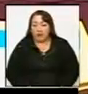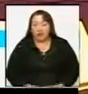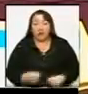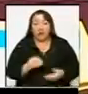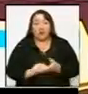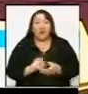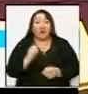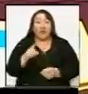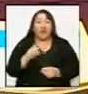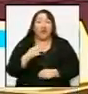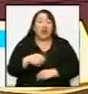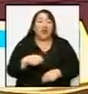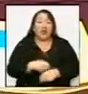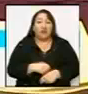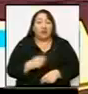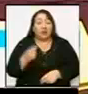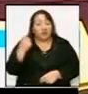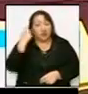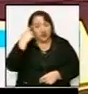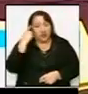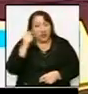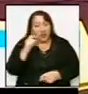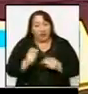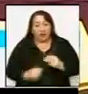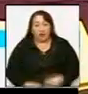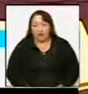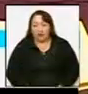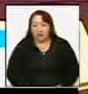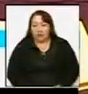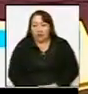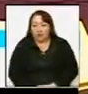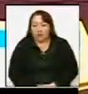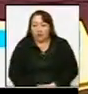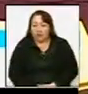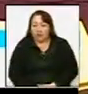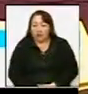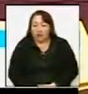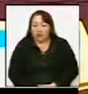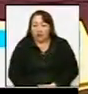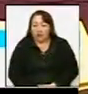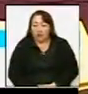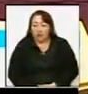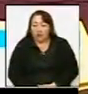lento, y de lo que se trata es de pensar en el ciudadano, no en...